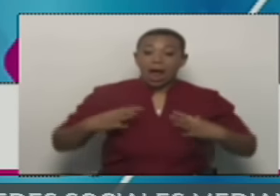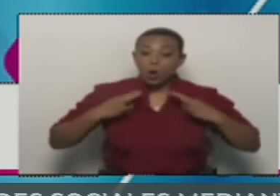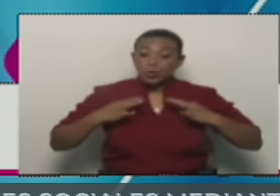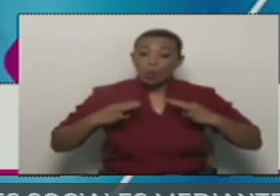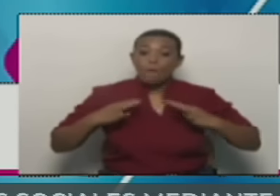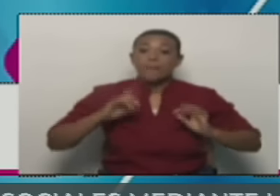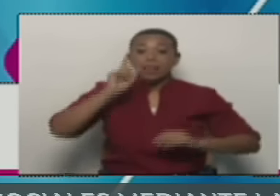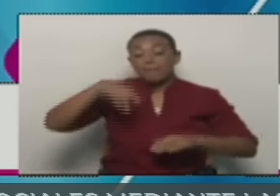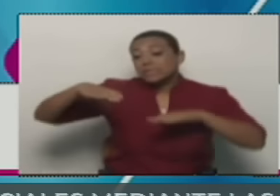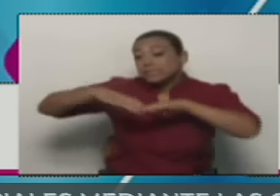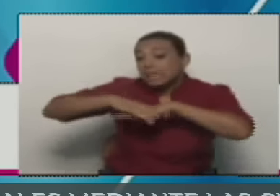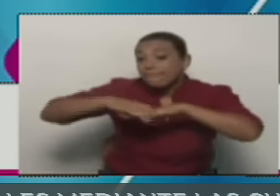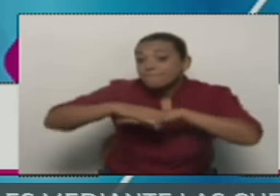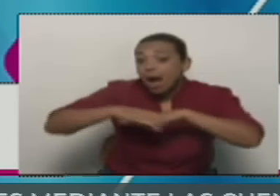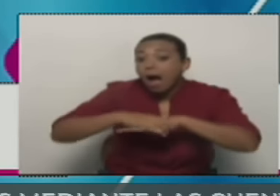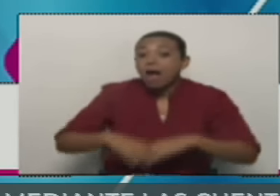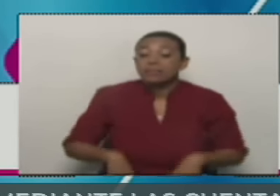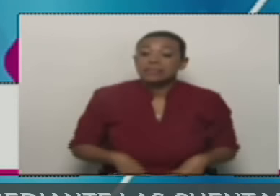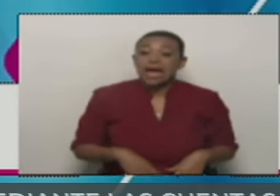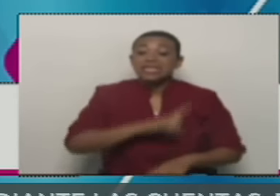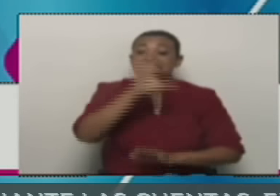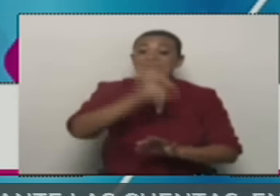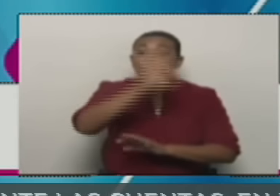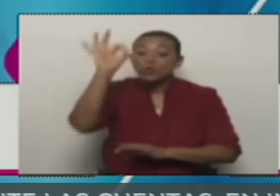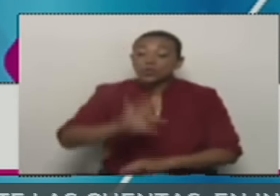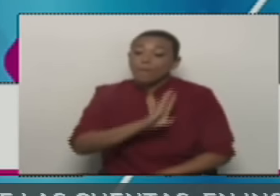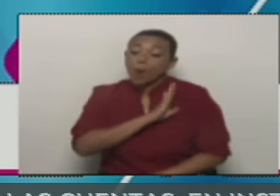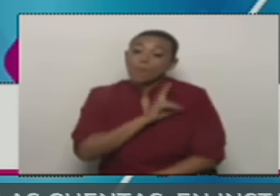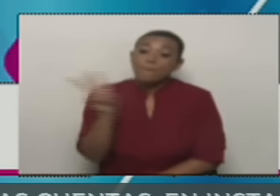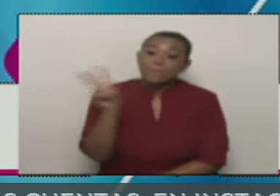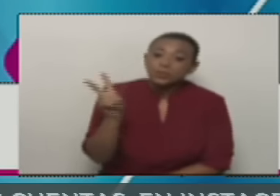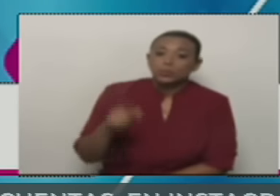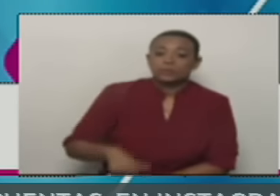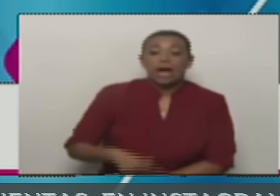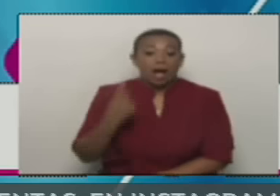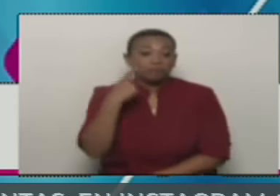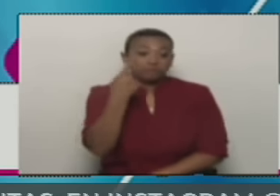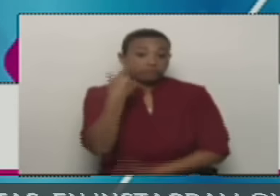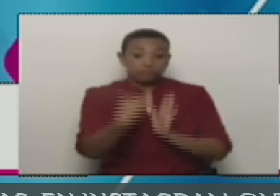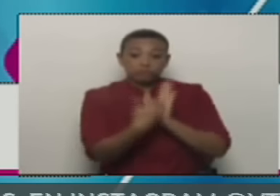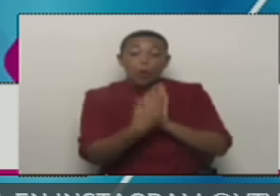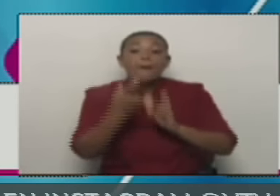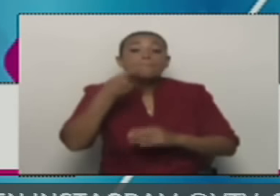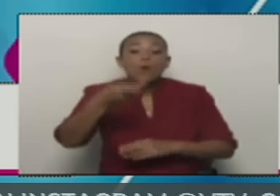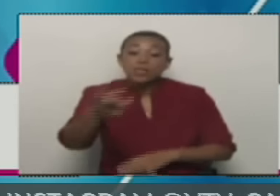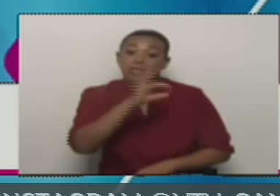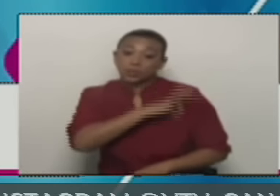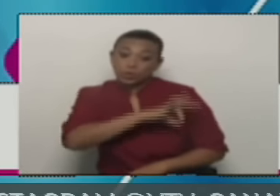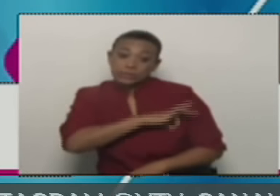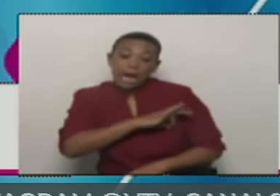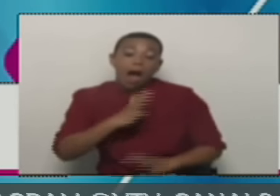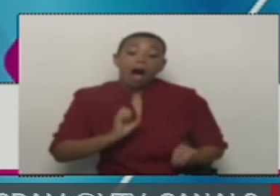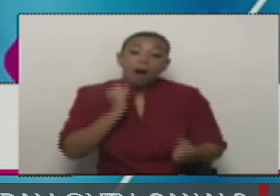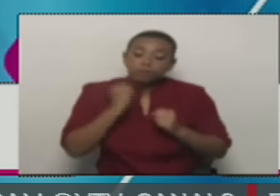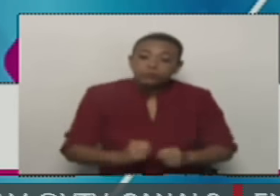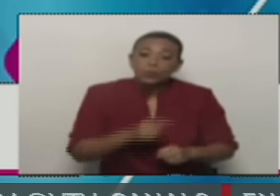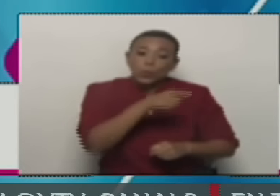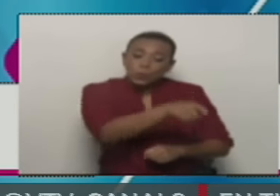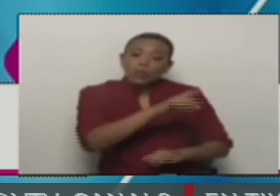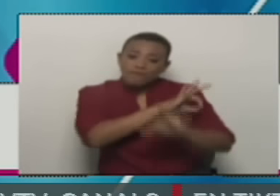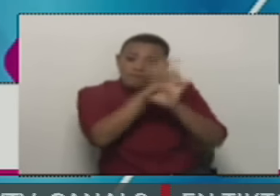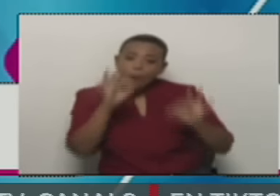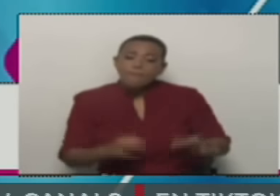de zapatos, es 100% producción nacional. Es decir, ahí también se ve cómo la política social sirve como herramienta